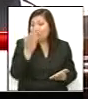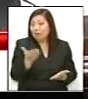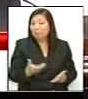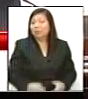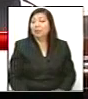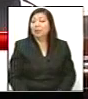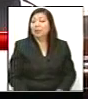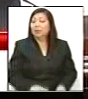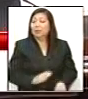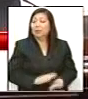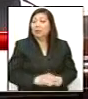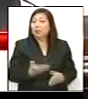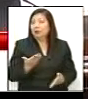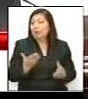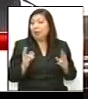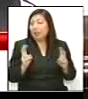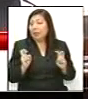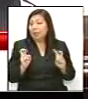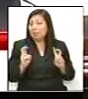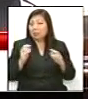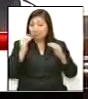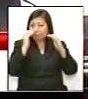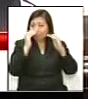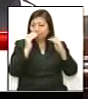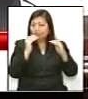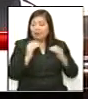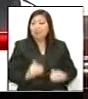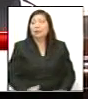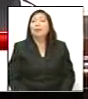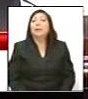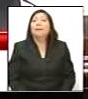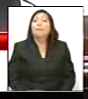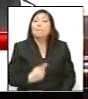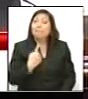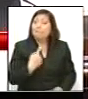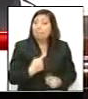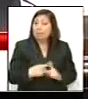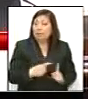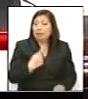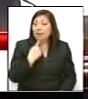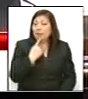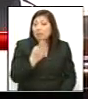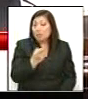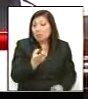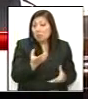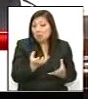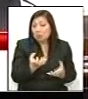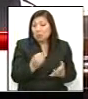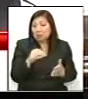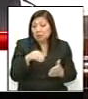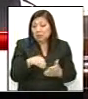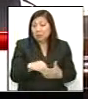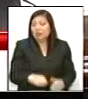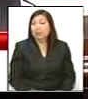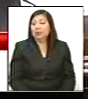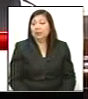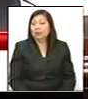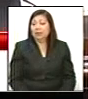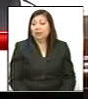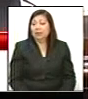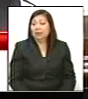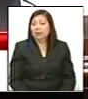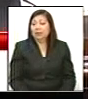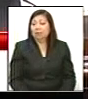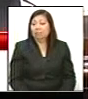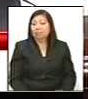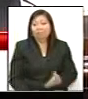posición respecto a ciertos temas puntuales, pero se les sugiere que si gustan pueden ponerse esos polos,